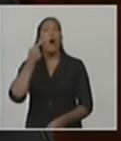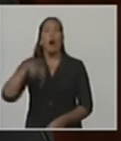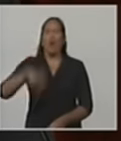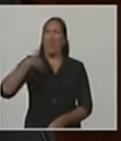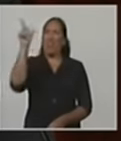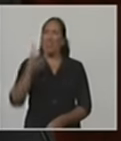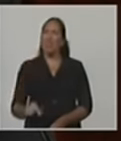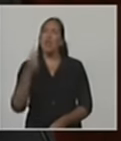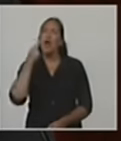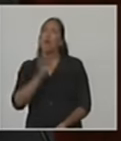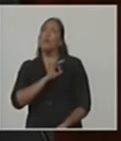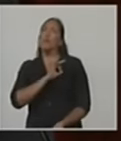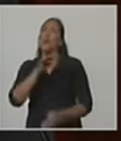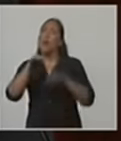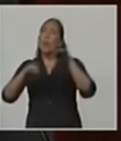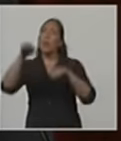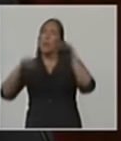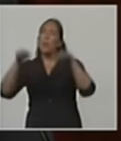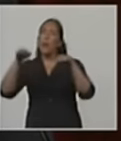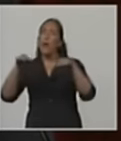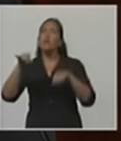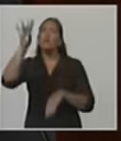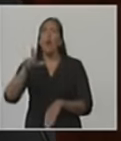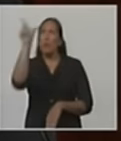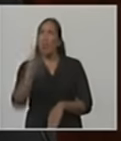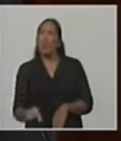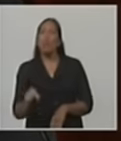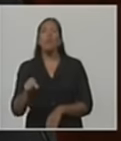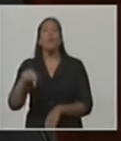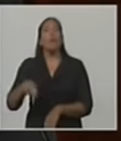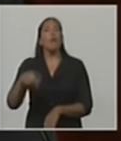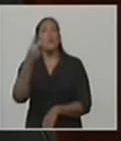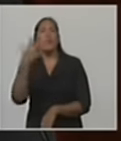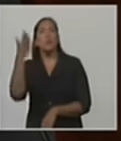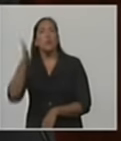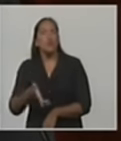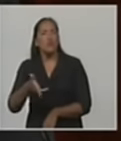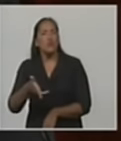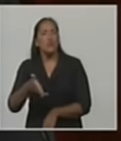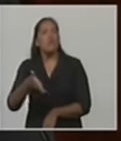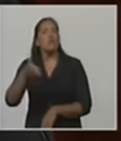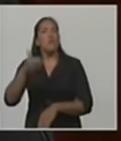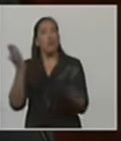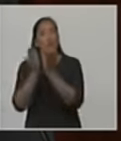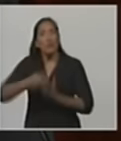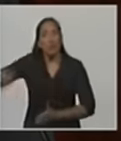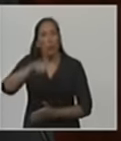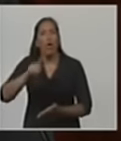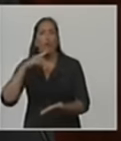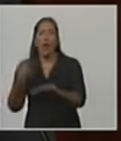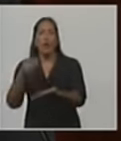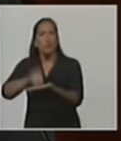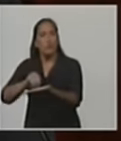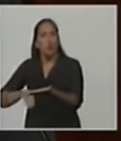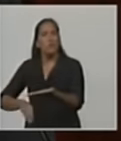evaluación, respondió solo el 23% de los estudiantes. El Estado no cumplió con exigir la